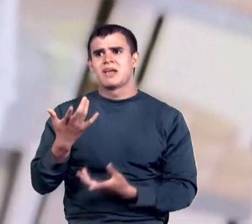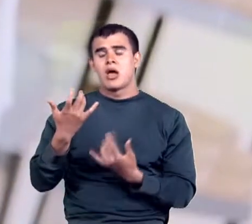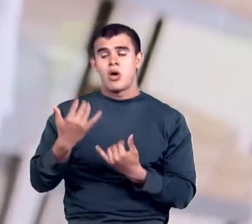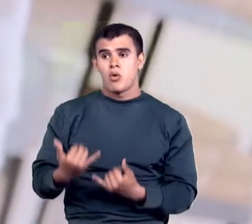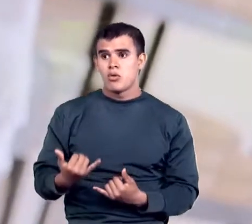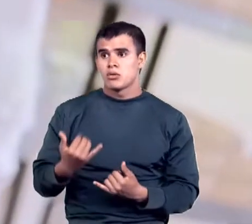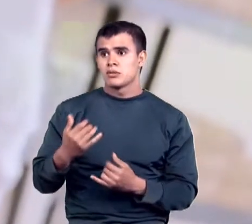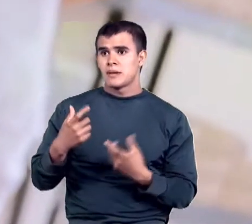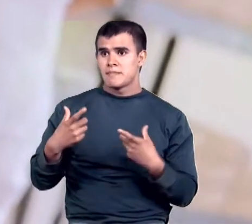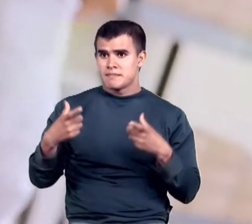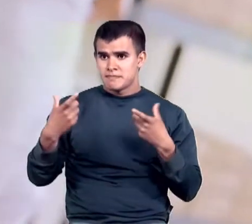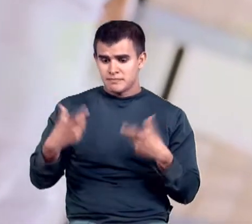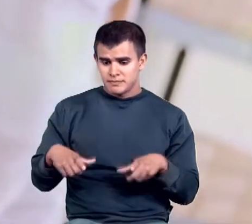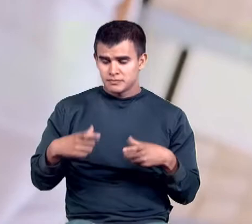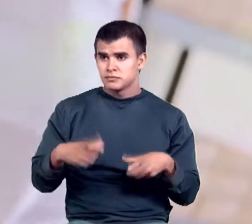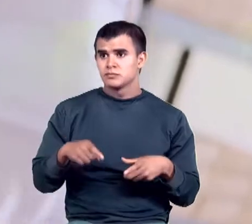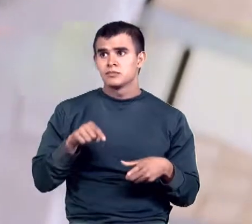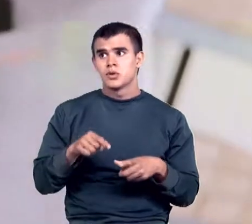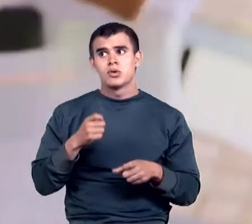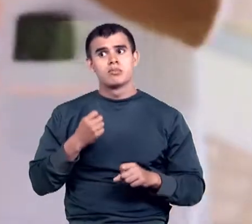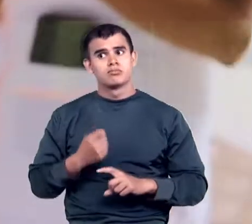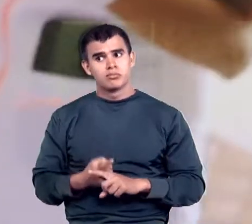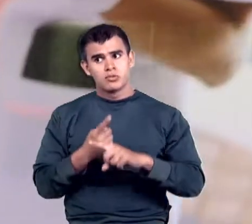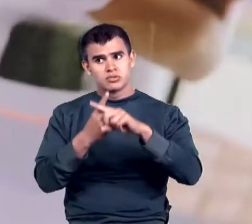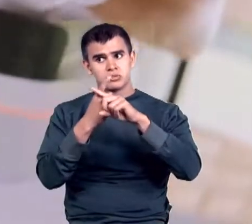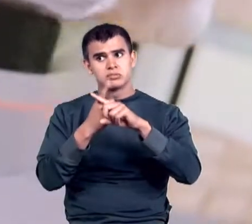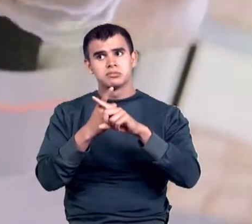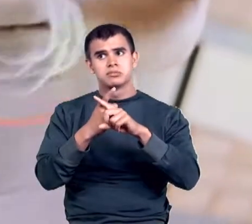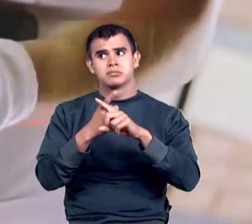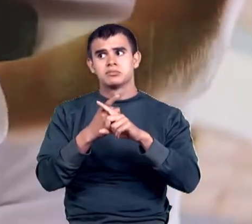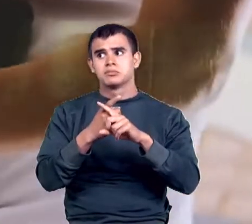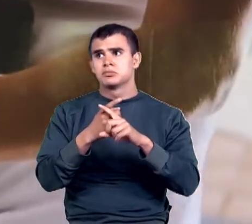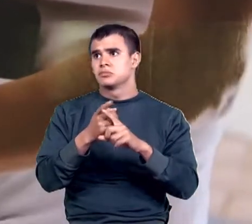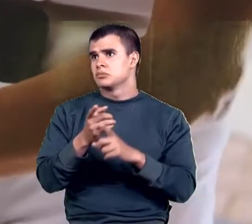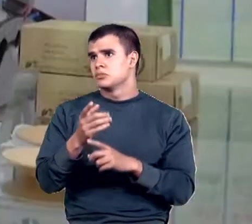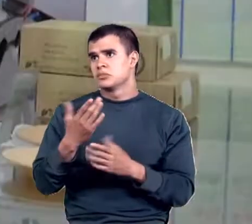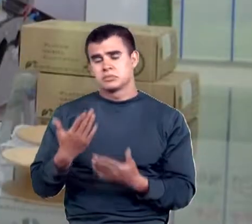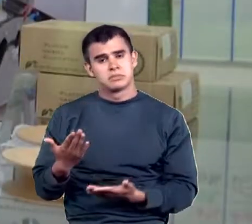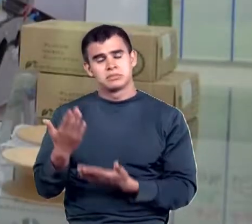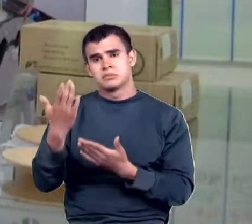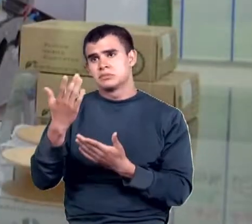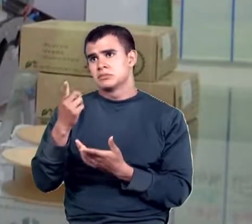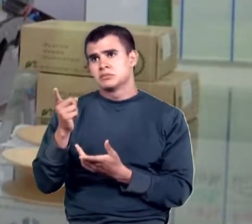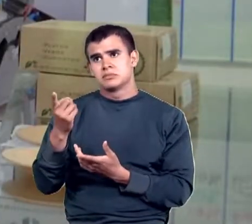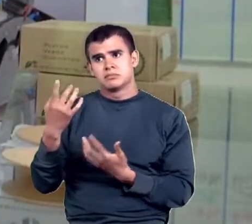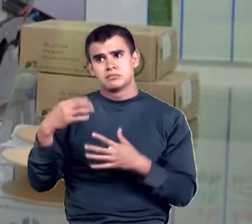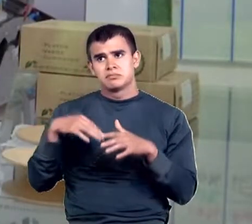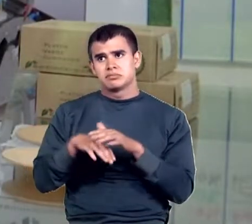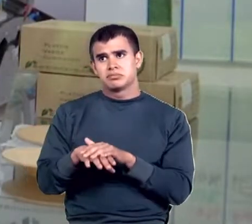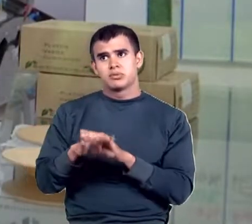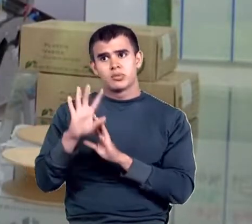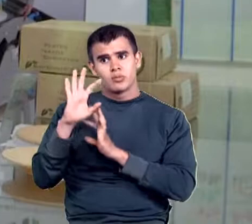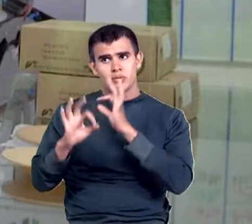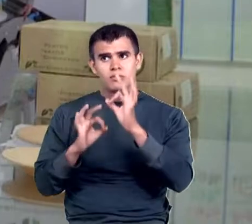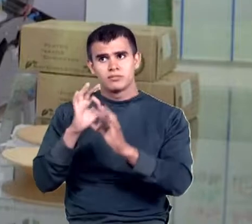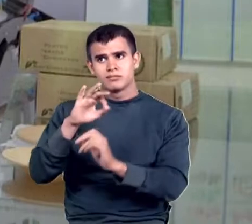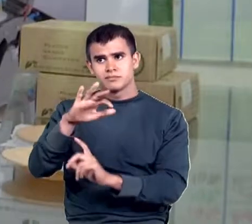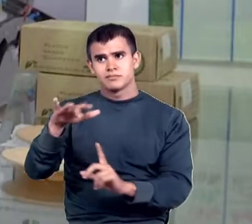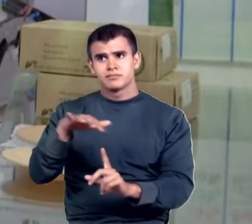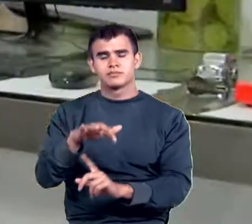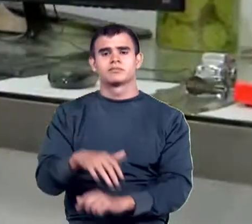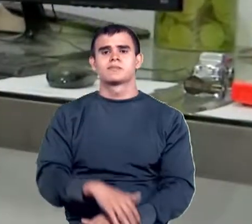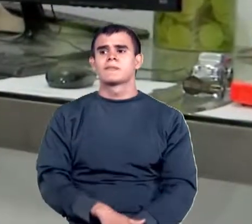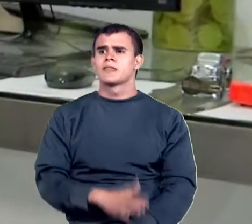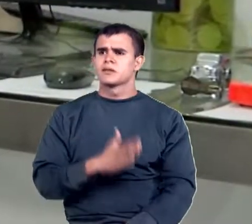Y más ahora cuando impactas con algo que es positivo para el medio ambiente. Es, como he dicho, es la combinación perfecta para